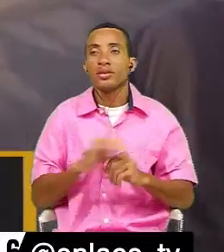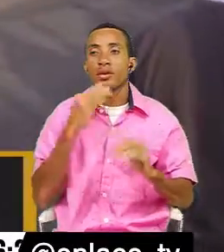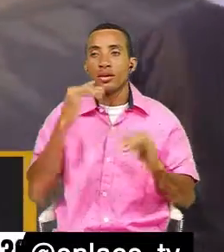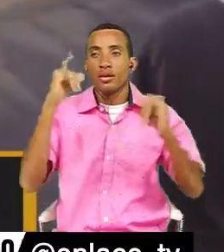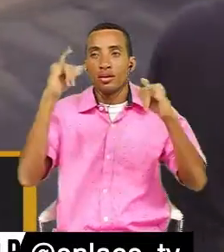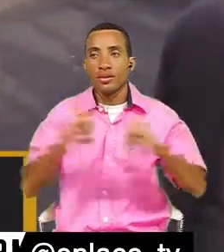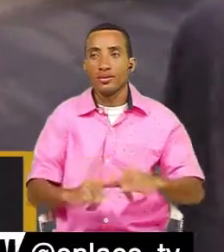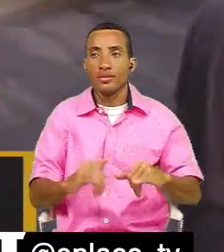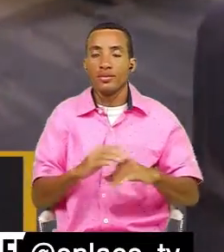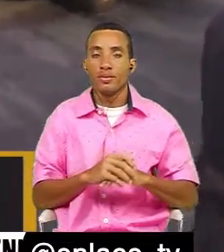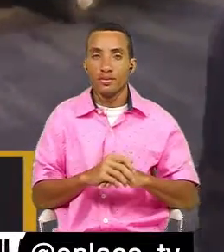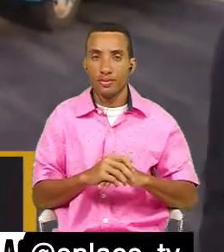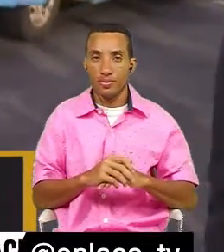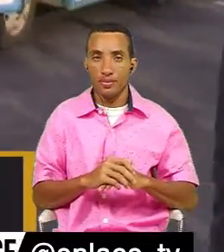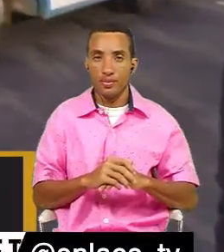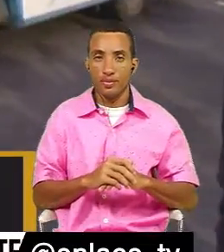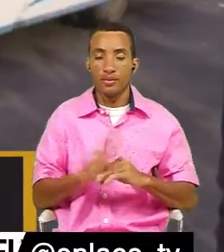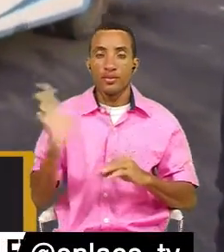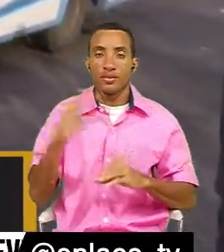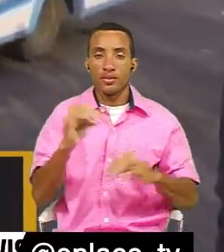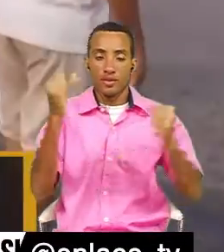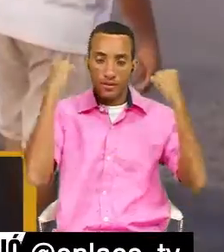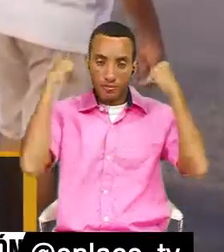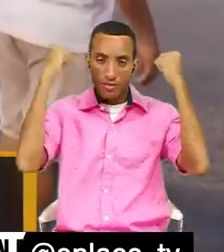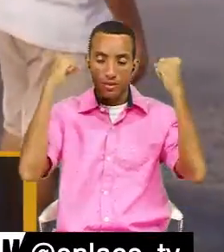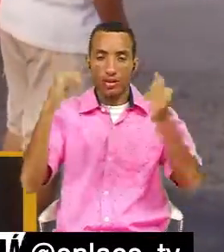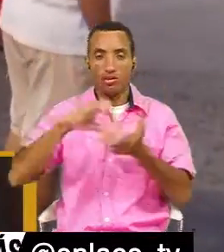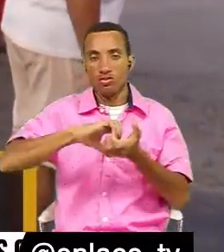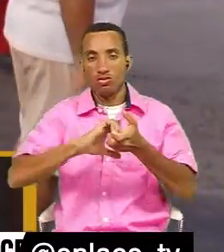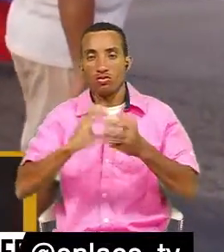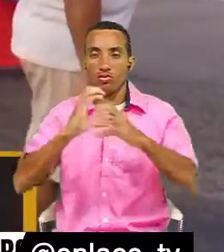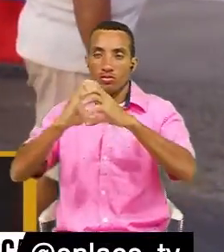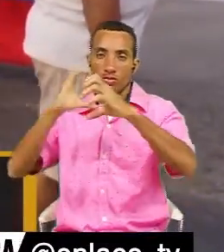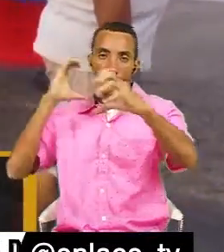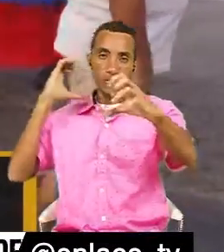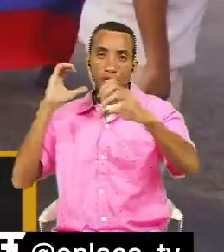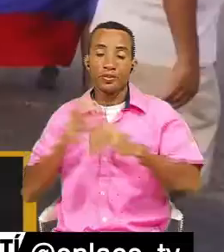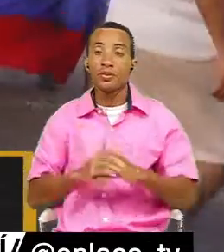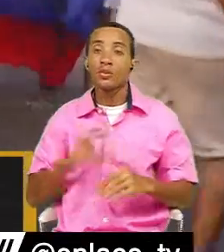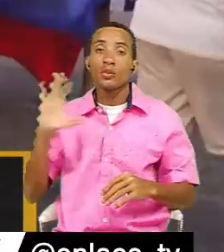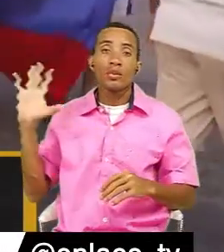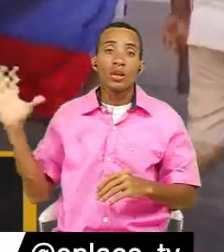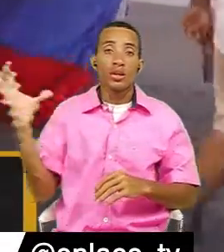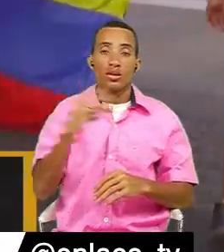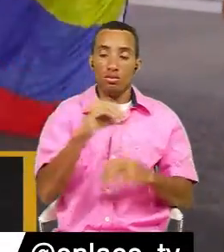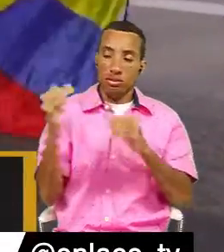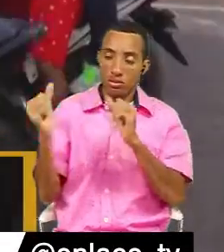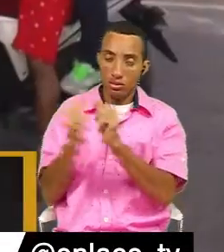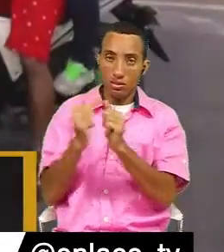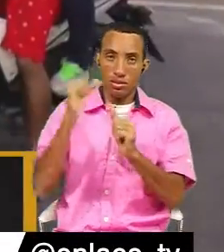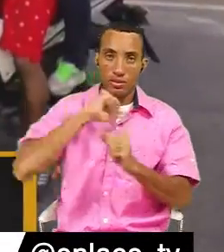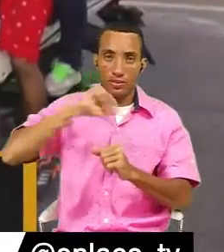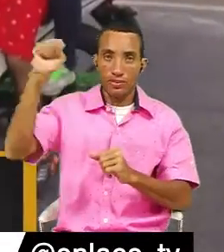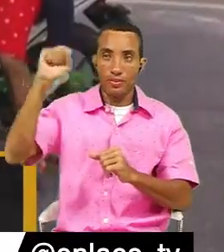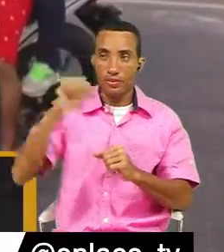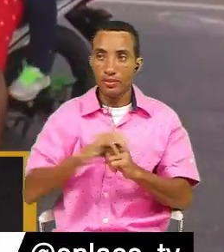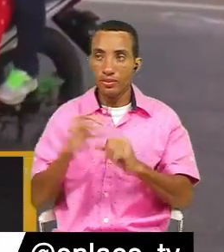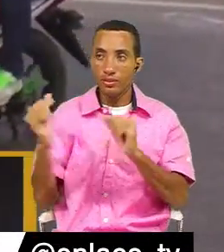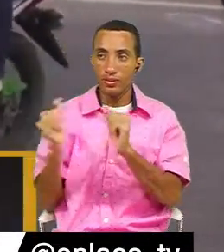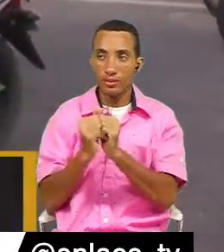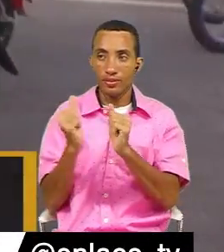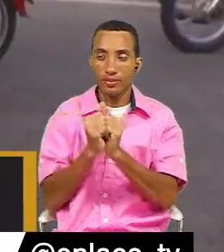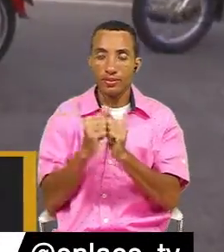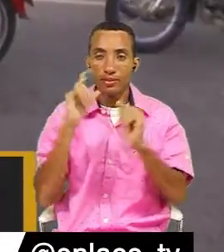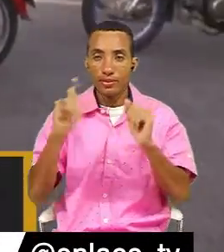es el paro camionero. Los bloqueos esporádicos estuvieron acompañados por la Unión Sindical Obrera USO, quien se vinculó a las jornadas